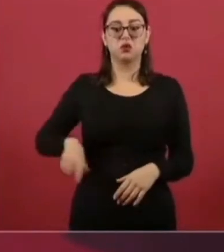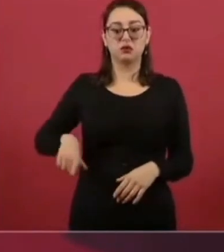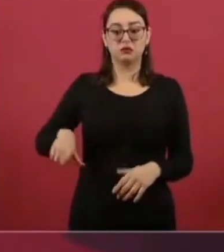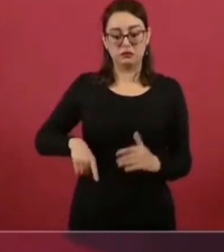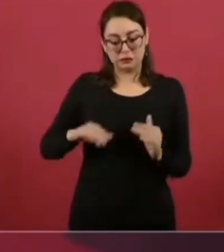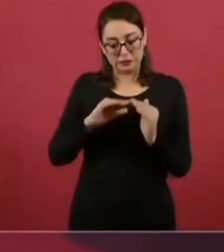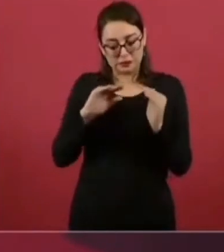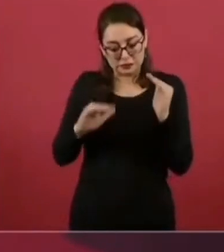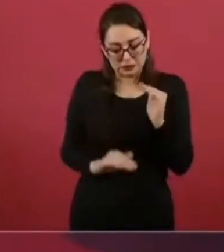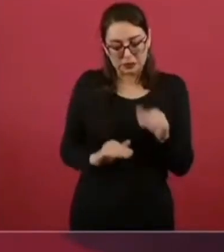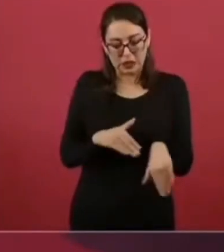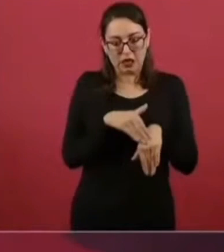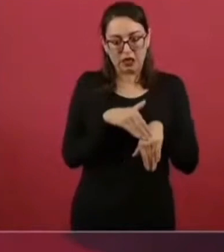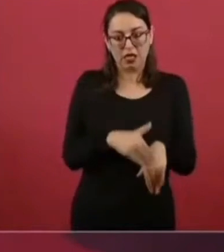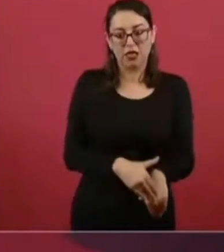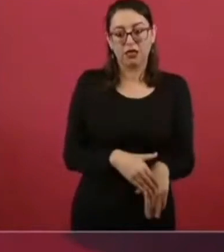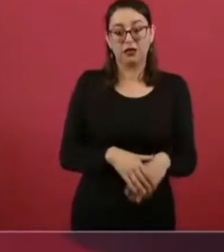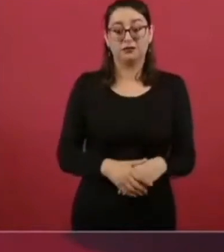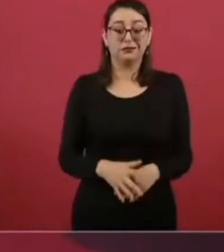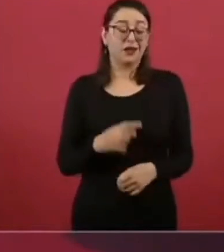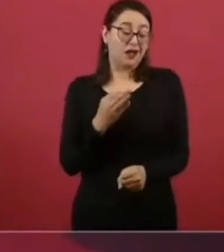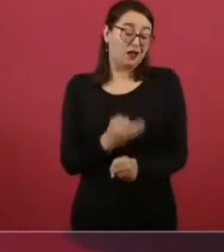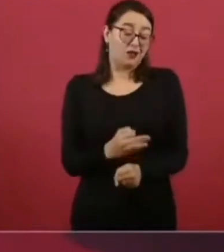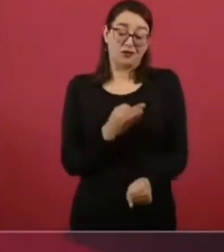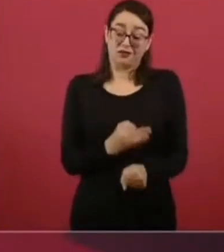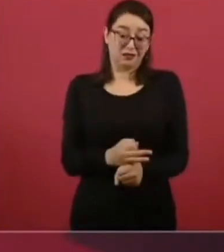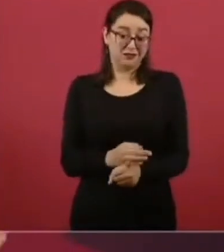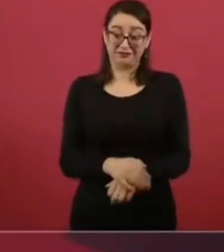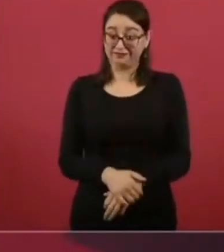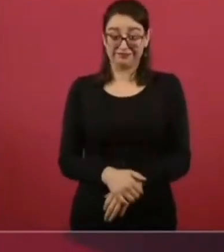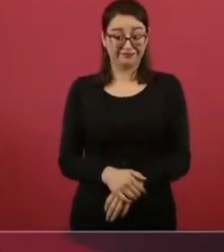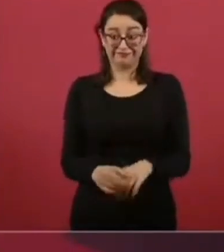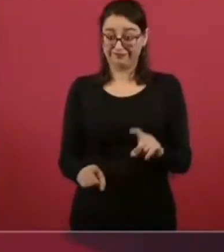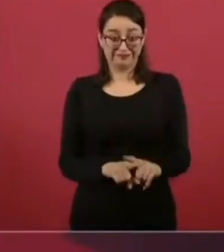Entonces, todo esto ha ido cambiando y